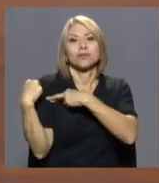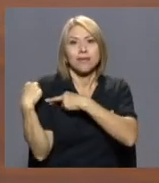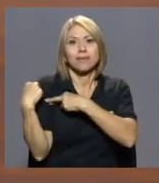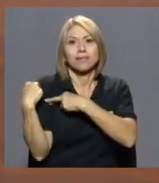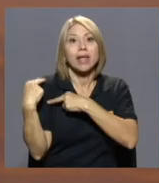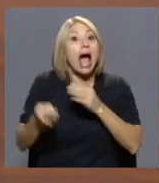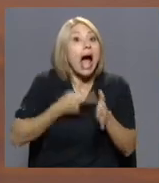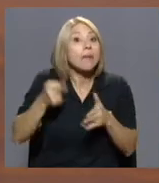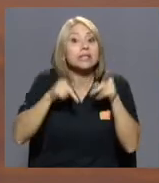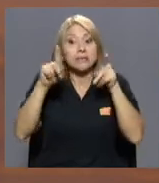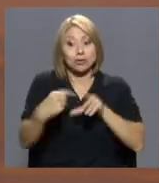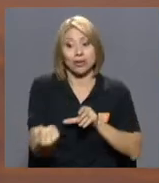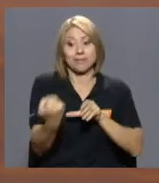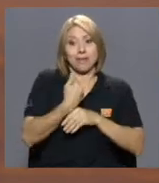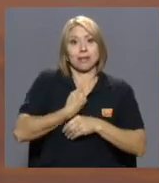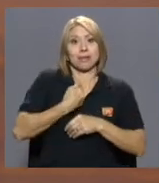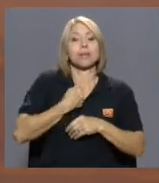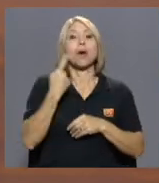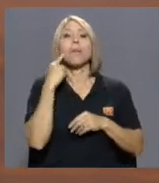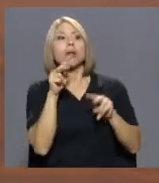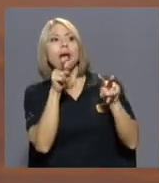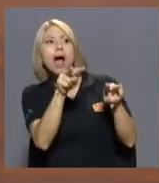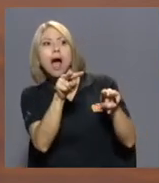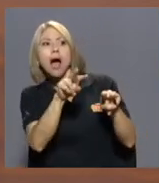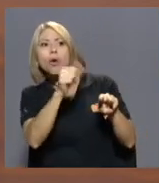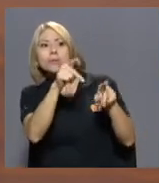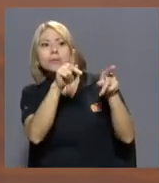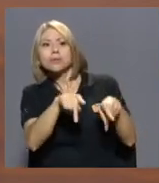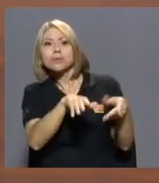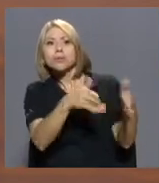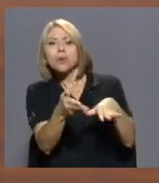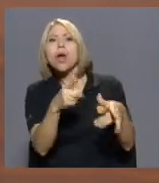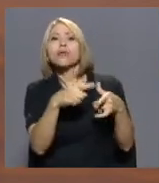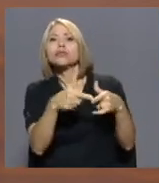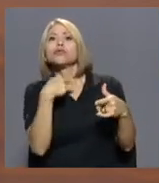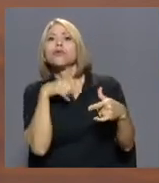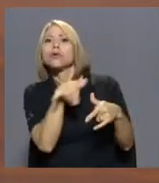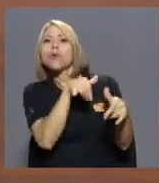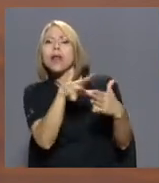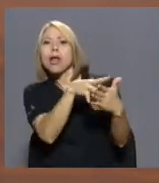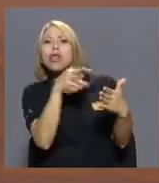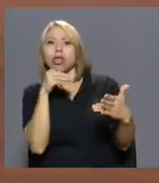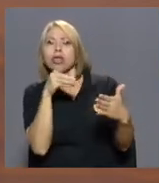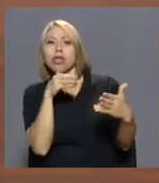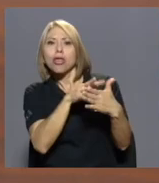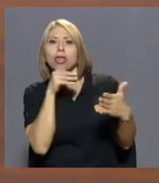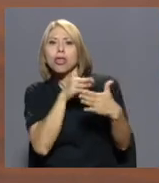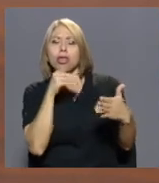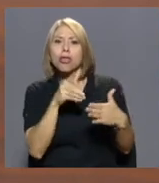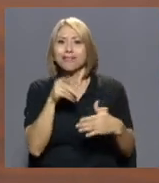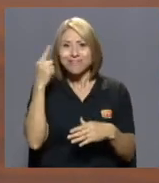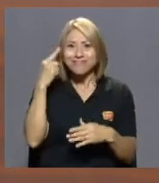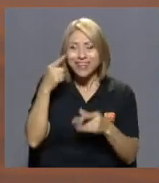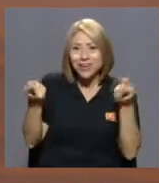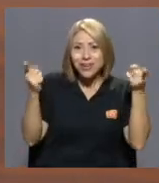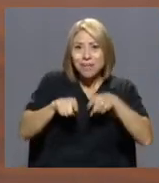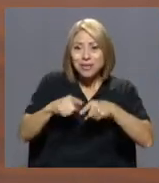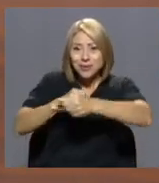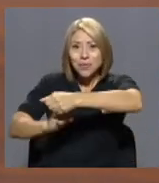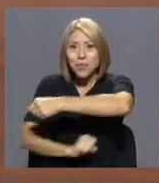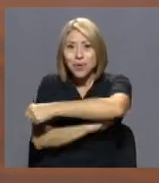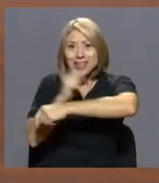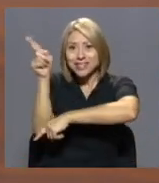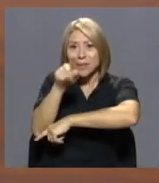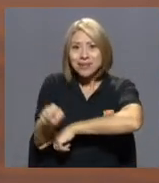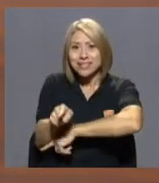adecuadamente y además no se brinda información, lo que hacemos es incrementar los suicidios. Es lo que pasó con el puente de Saprissa. Uh-huh. Hace muchos años, lo recordarán los que somos más viejitos, el puente